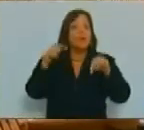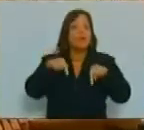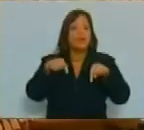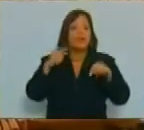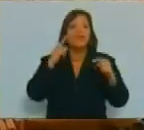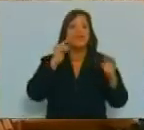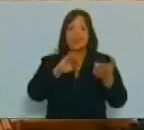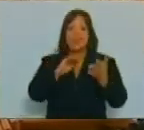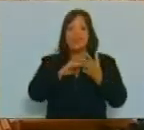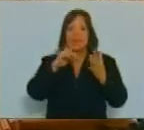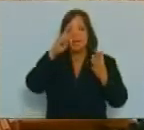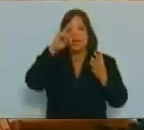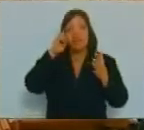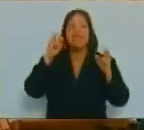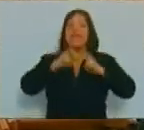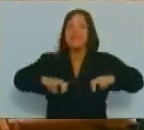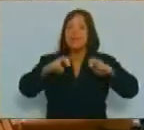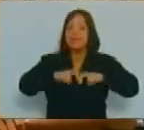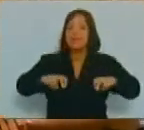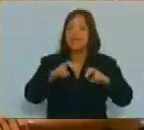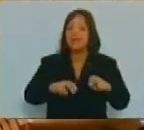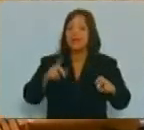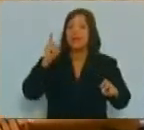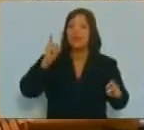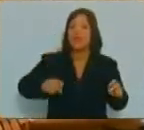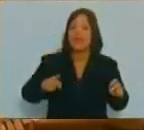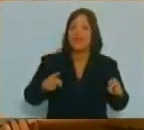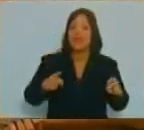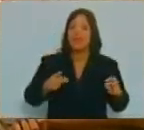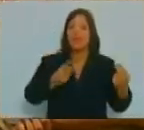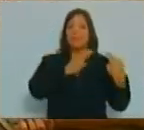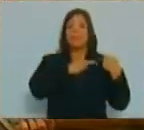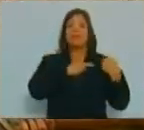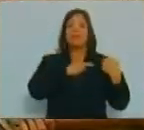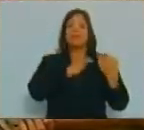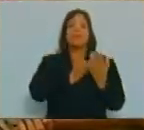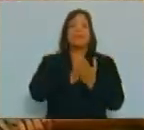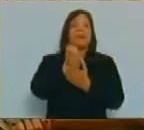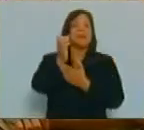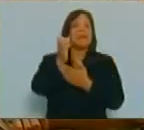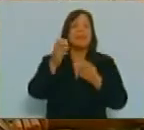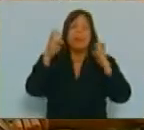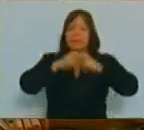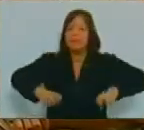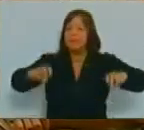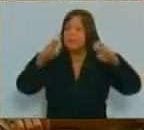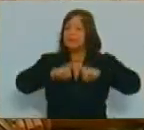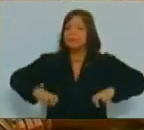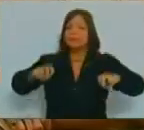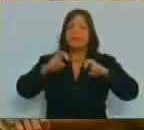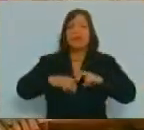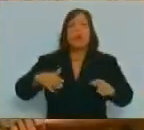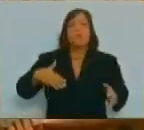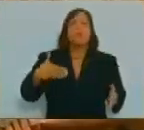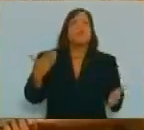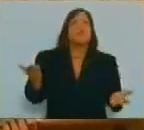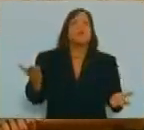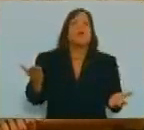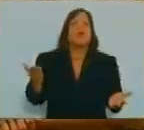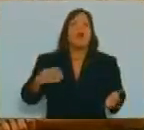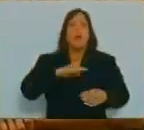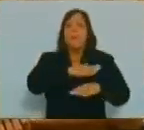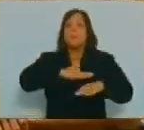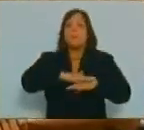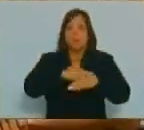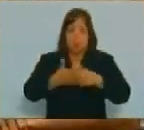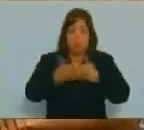en que la investigación penal tiene que pertenecer a una terna investigativa podría ser en el ministerio